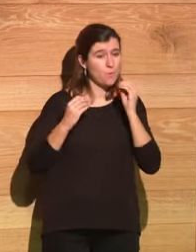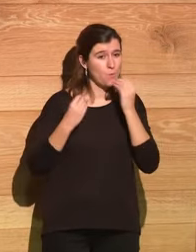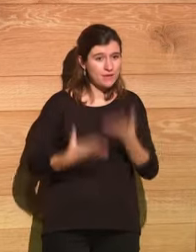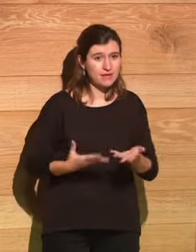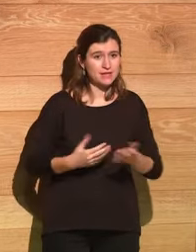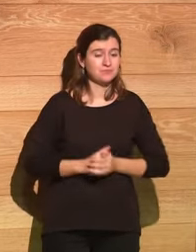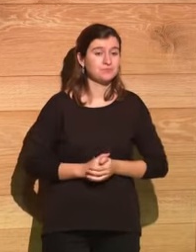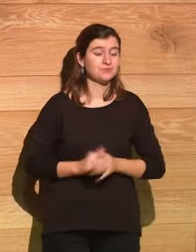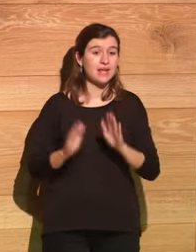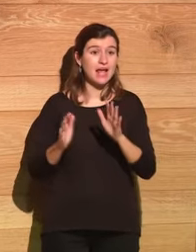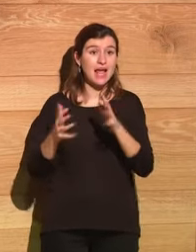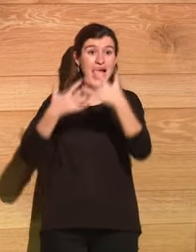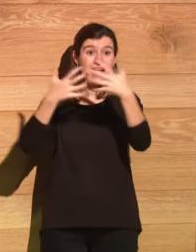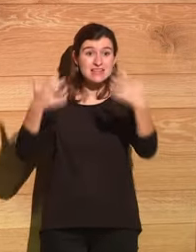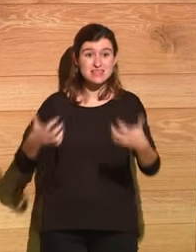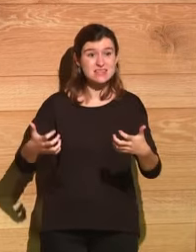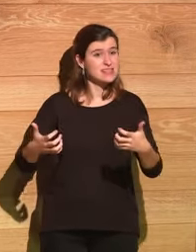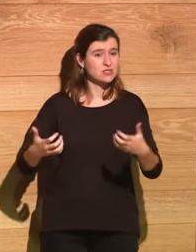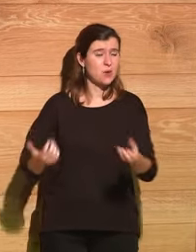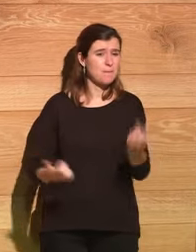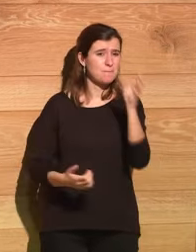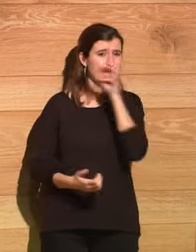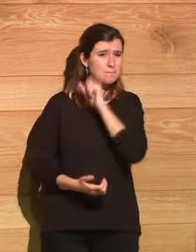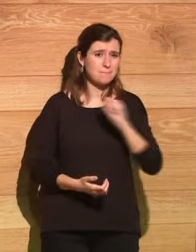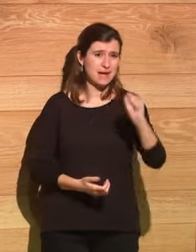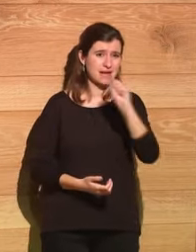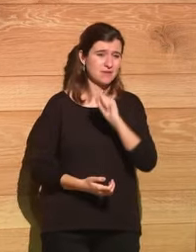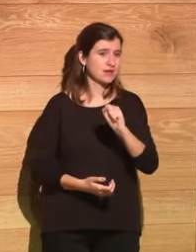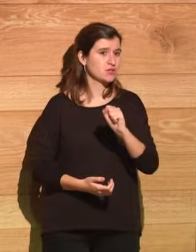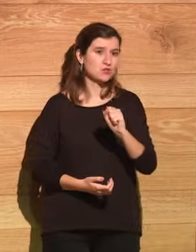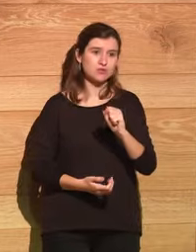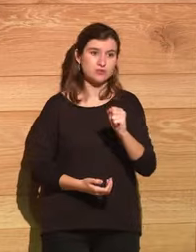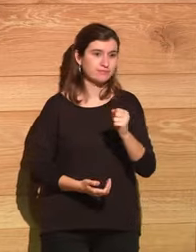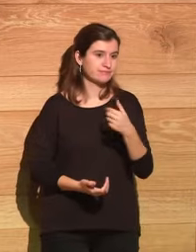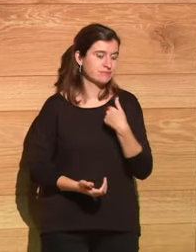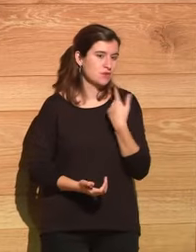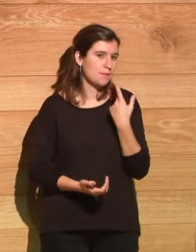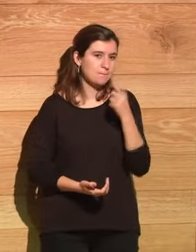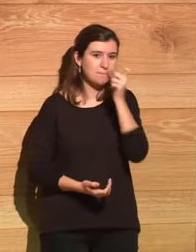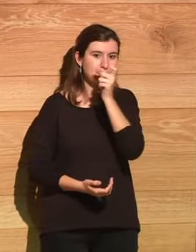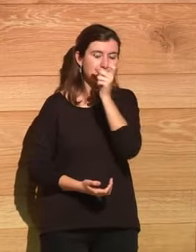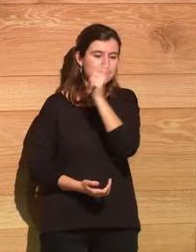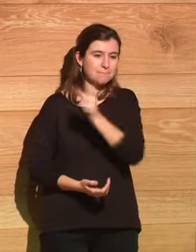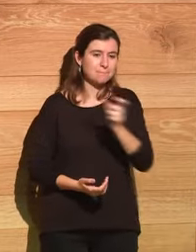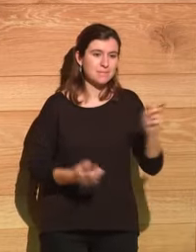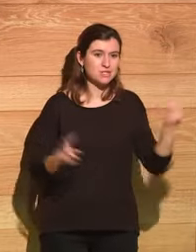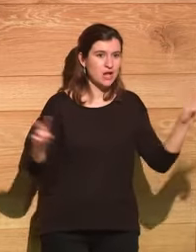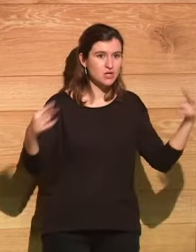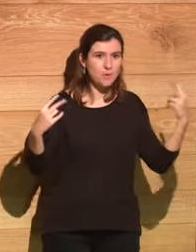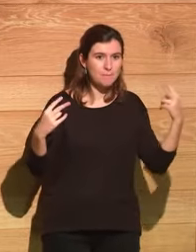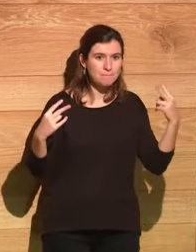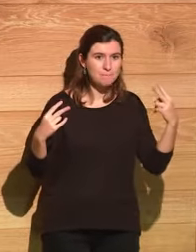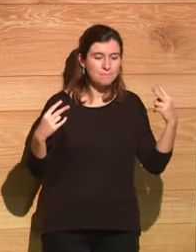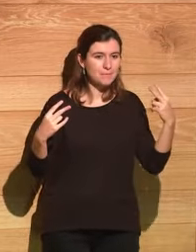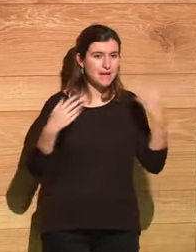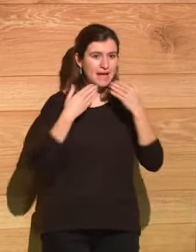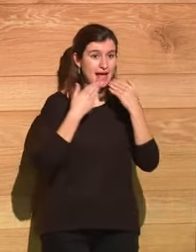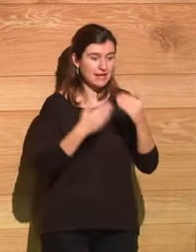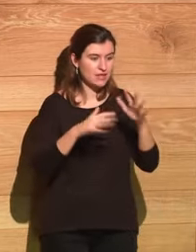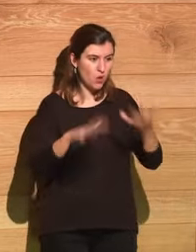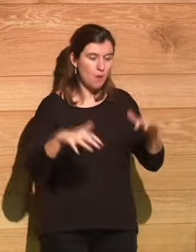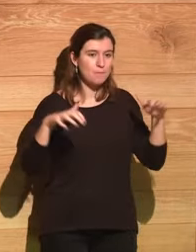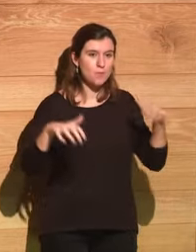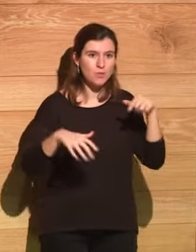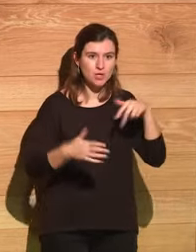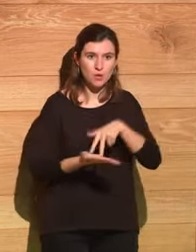El texto es maravilloso, maravilloso. Invito a todo el que nos esté viendo, a que agradezco, igual que agradezco al público